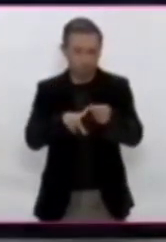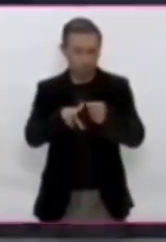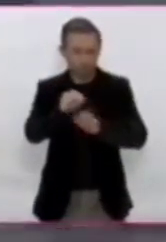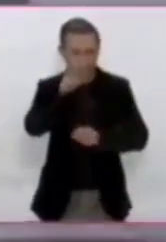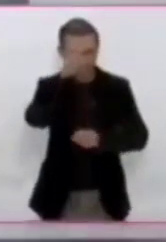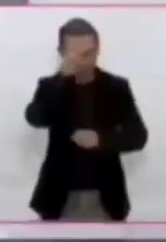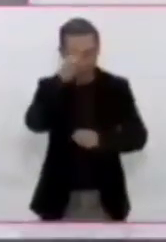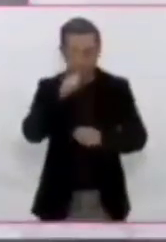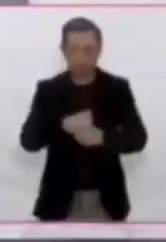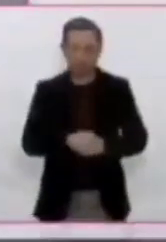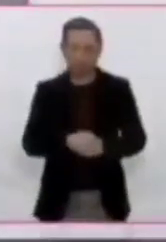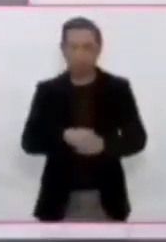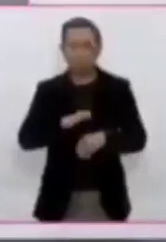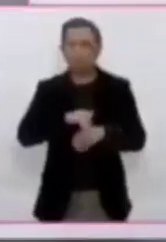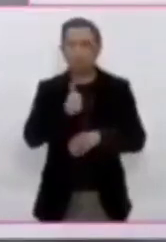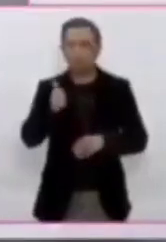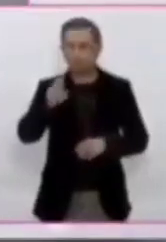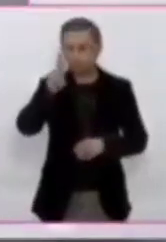intervención?